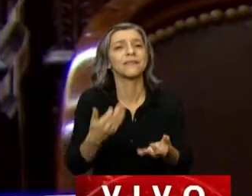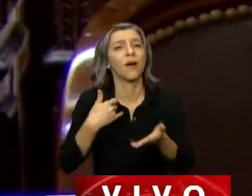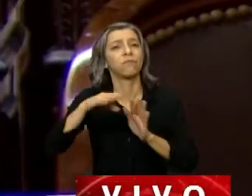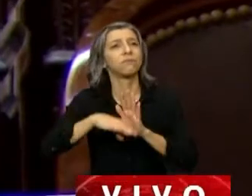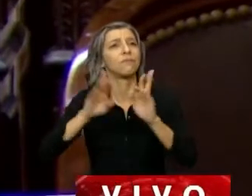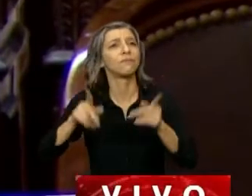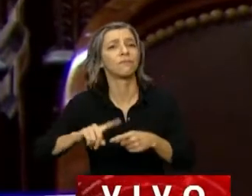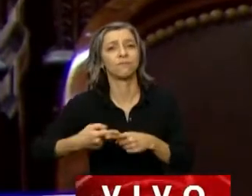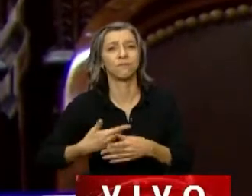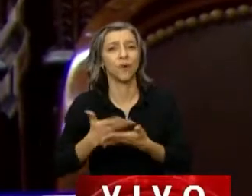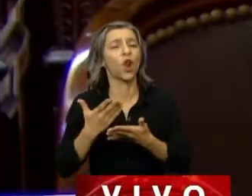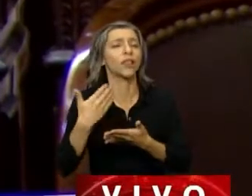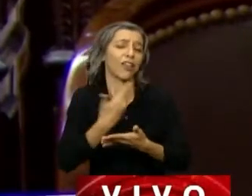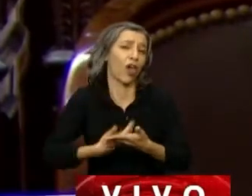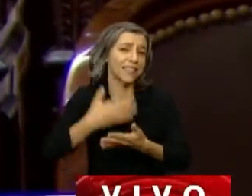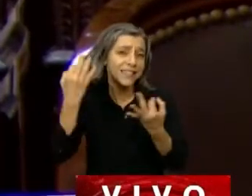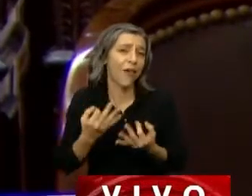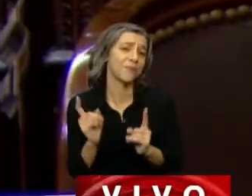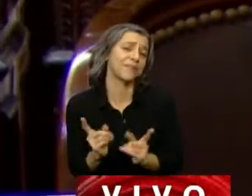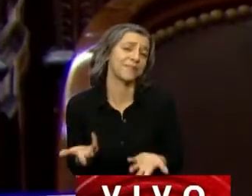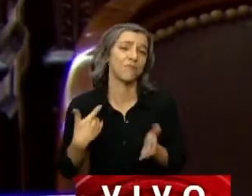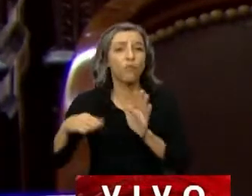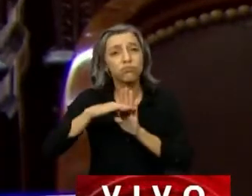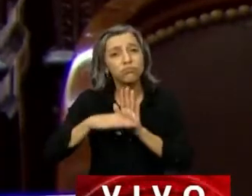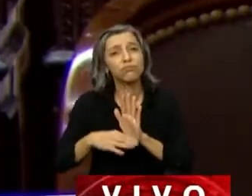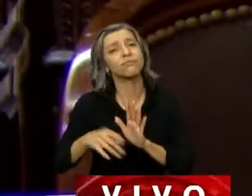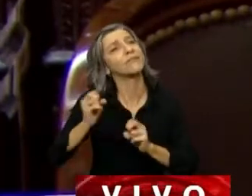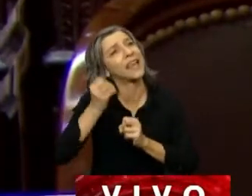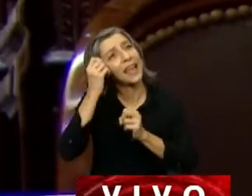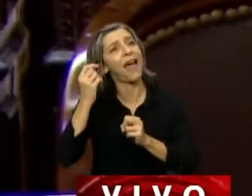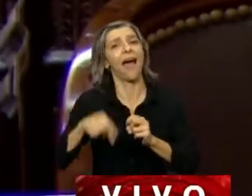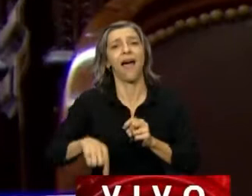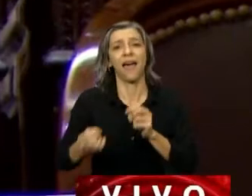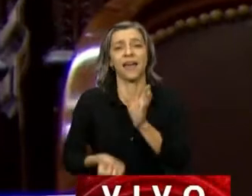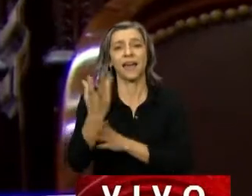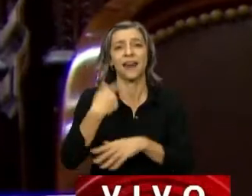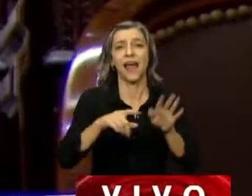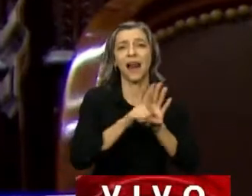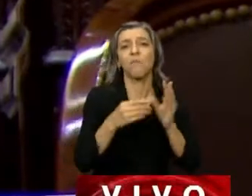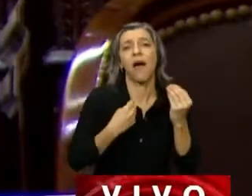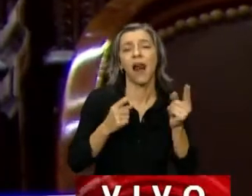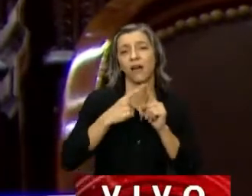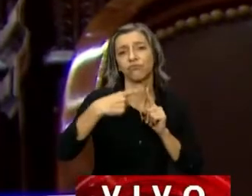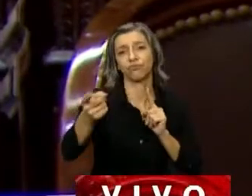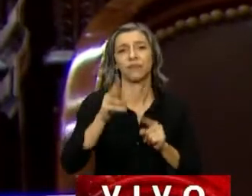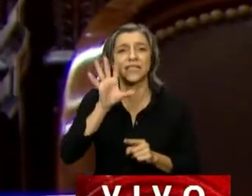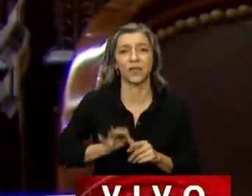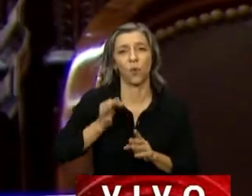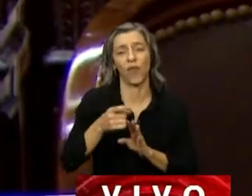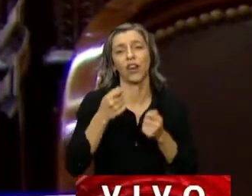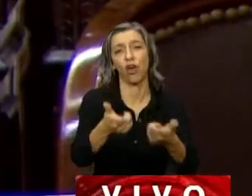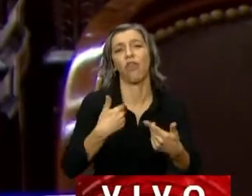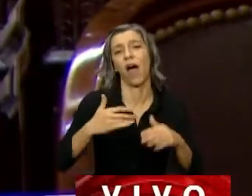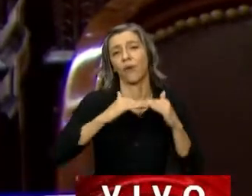allá de los gobiernos, y esto es 50 años, un proyecto de ley, una ley, ¿no? Esto da mucha más certeza, mucha más